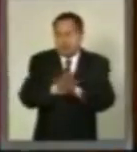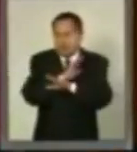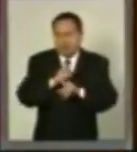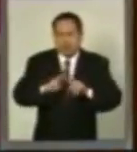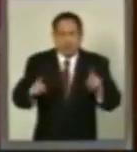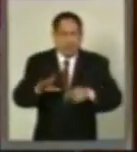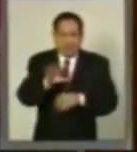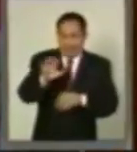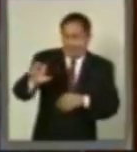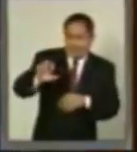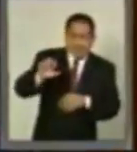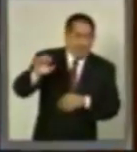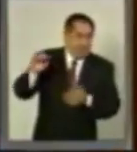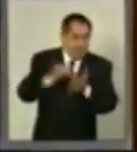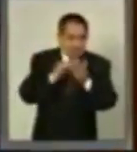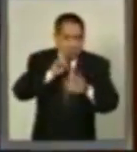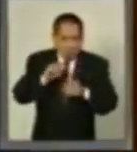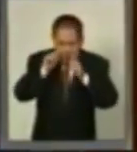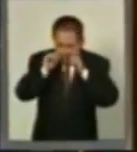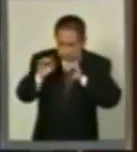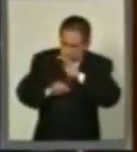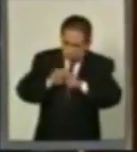casi 500,000 mujeres.